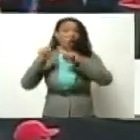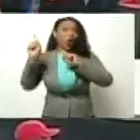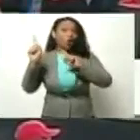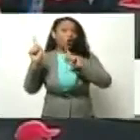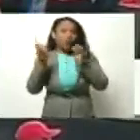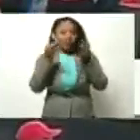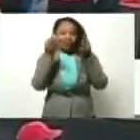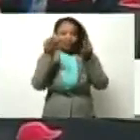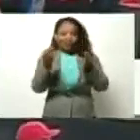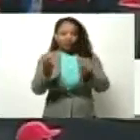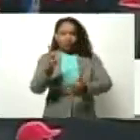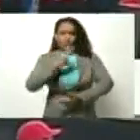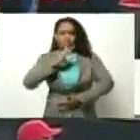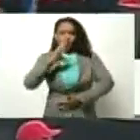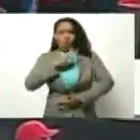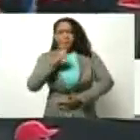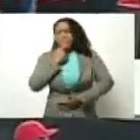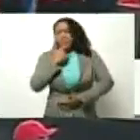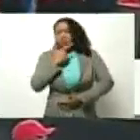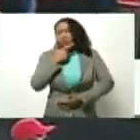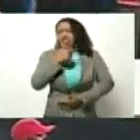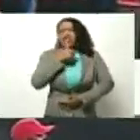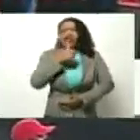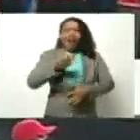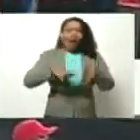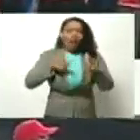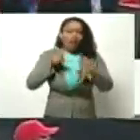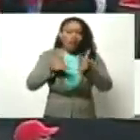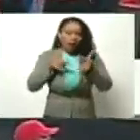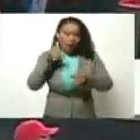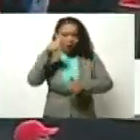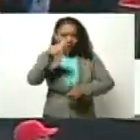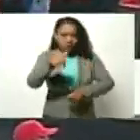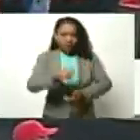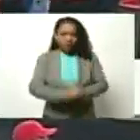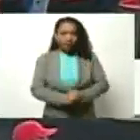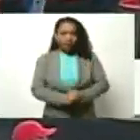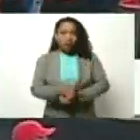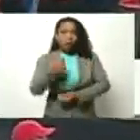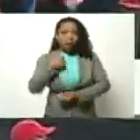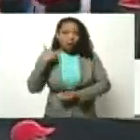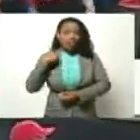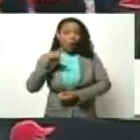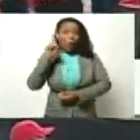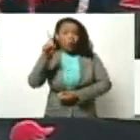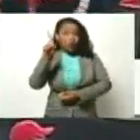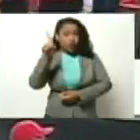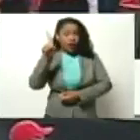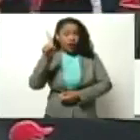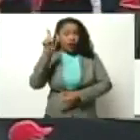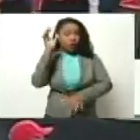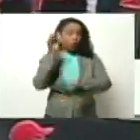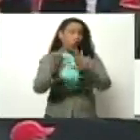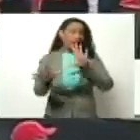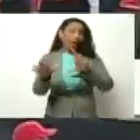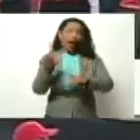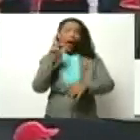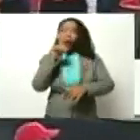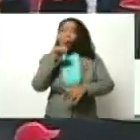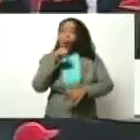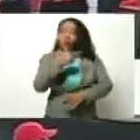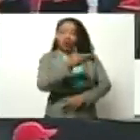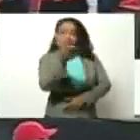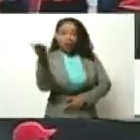calidad de quienes están en el acto yo tengo una ventaja que no tienen